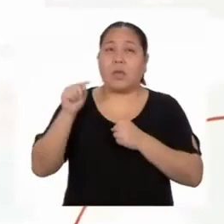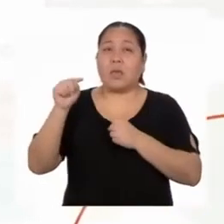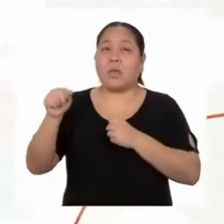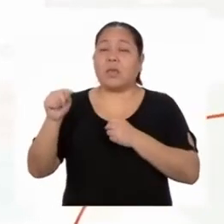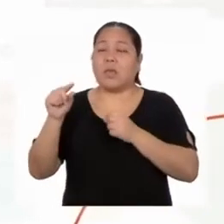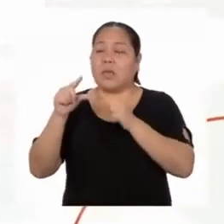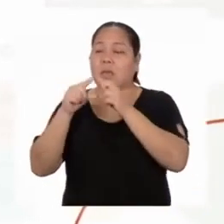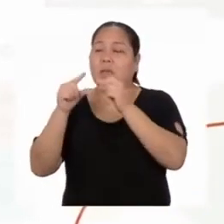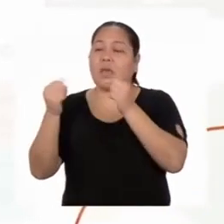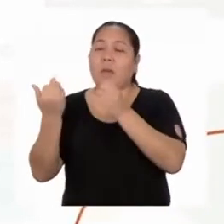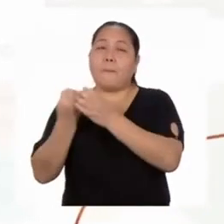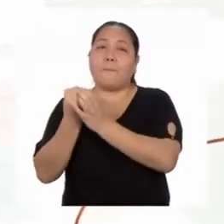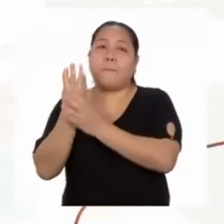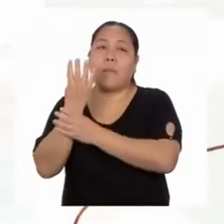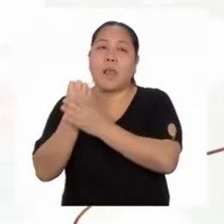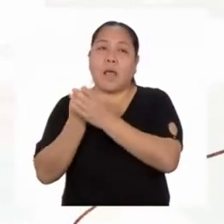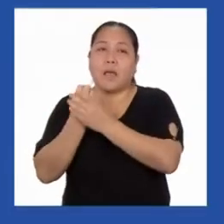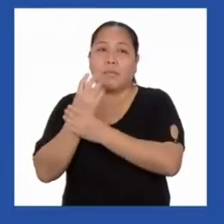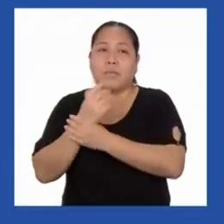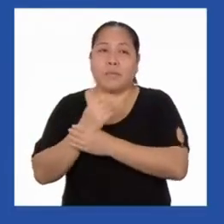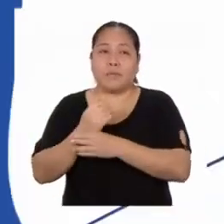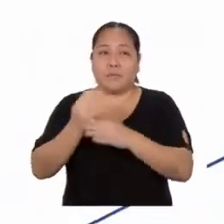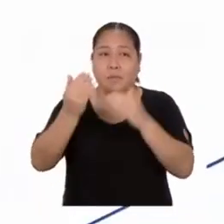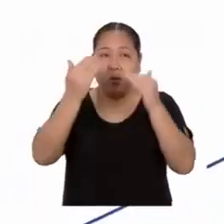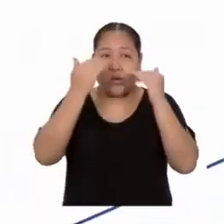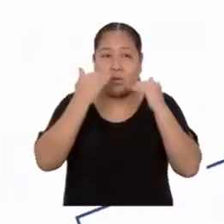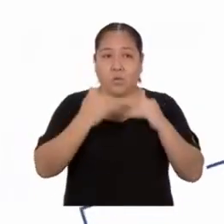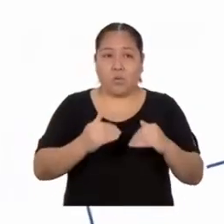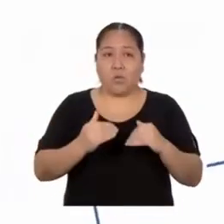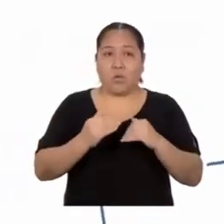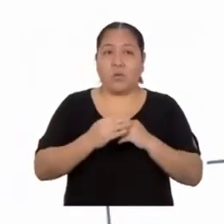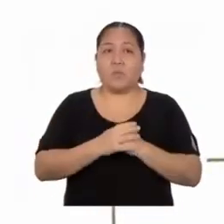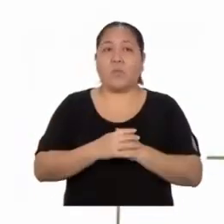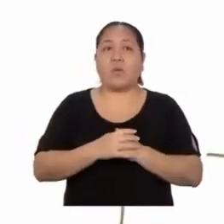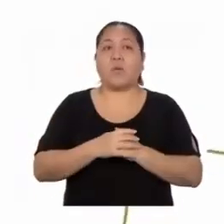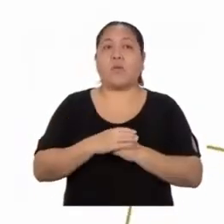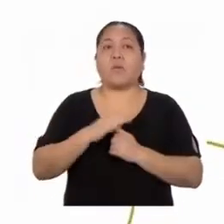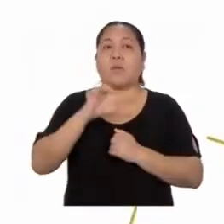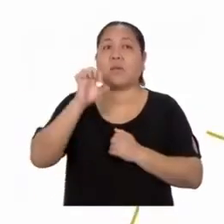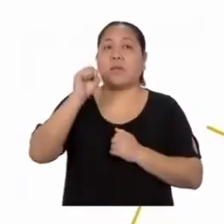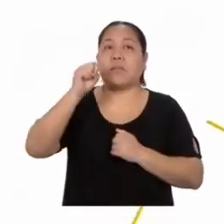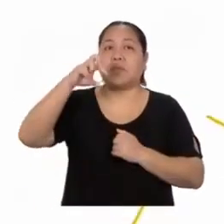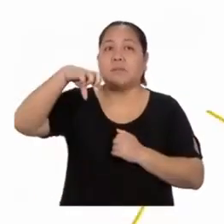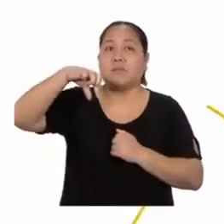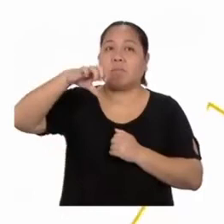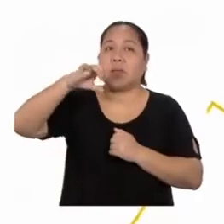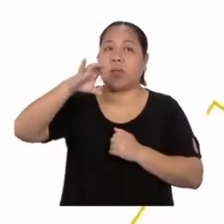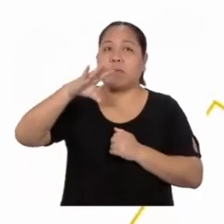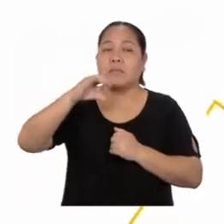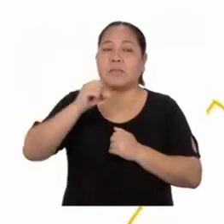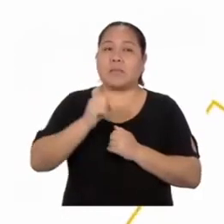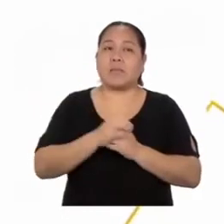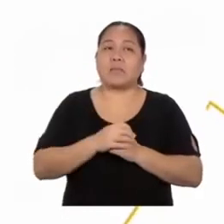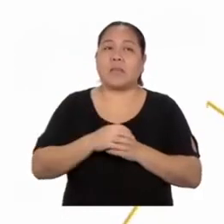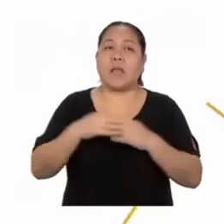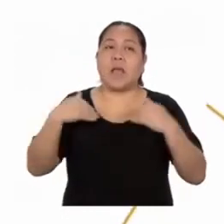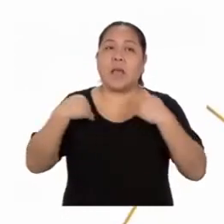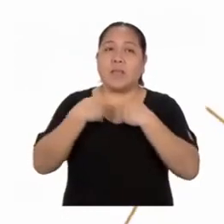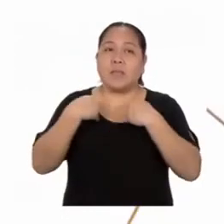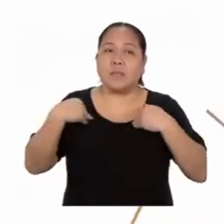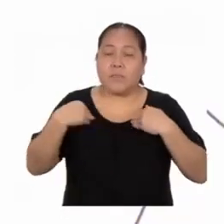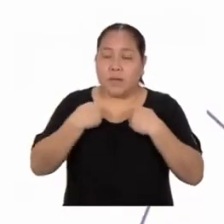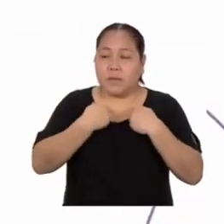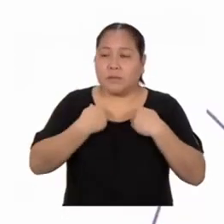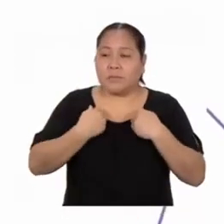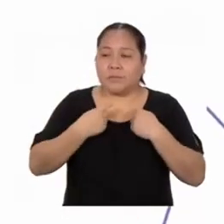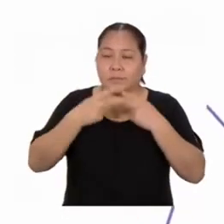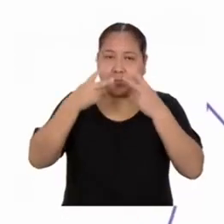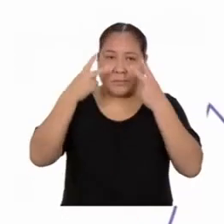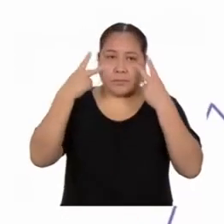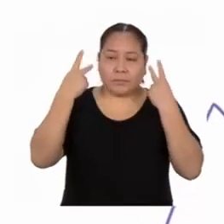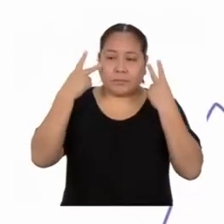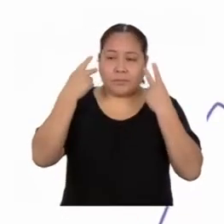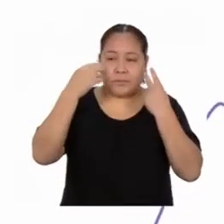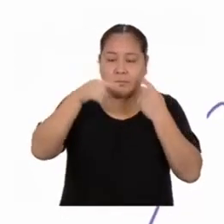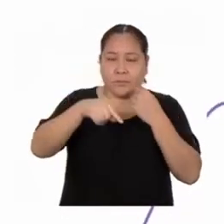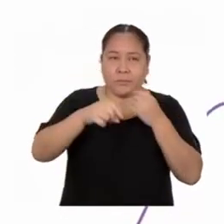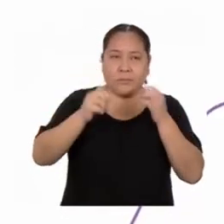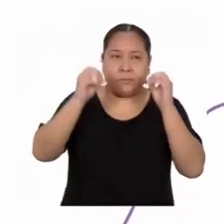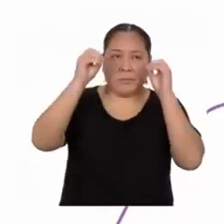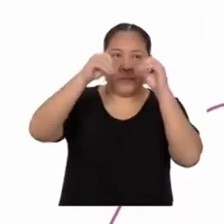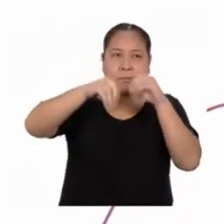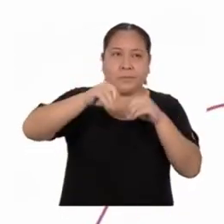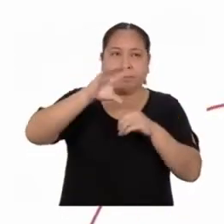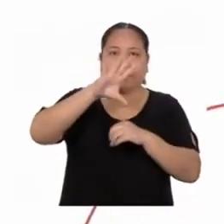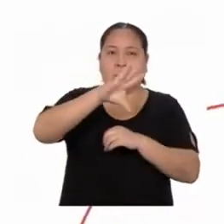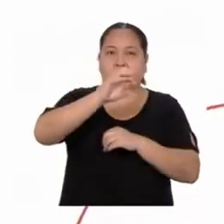último subtema, especies, tenemos la cantidad de animales y vegetales con los que cuenta la Amazonía.